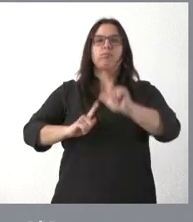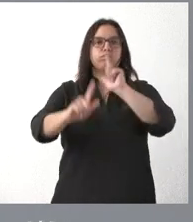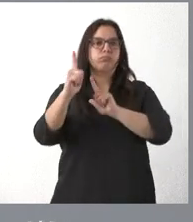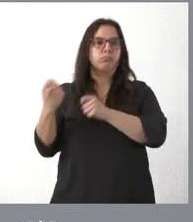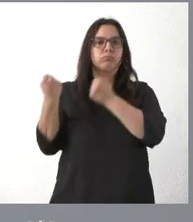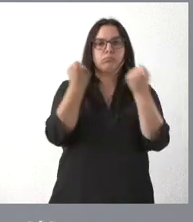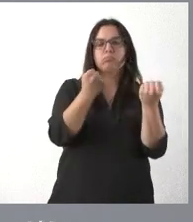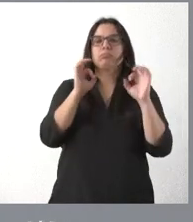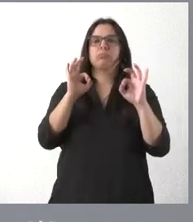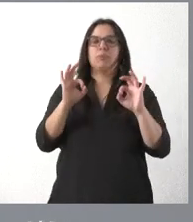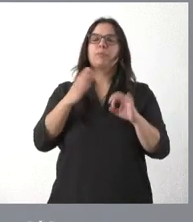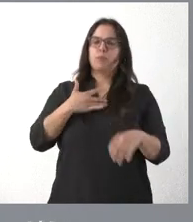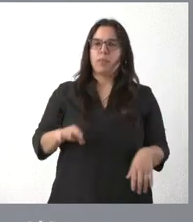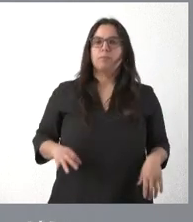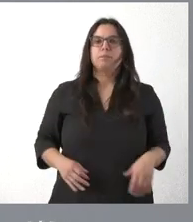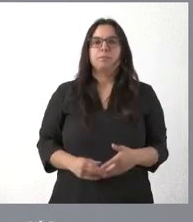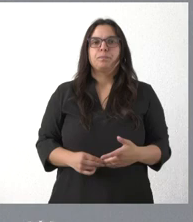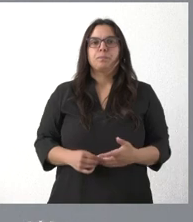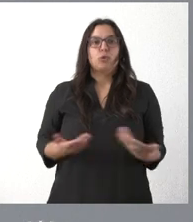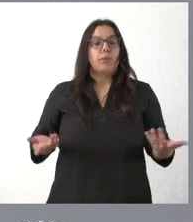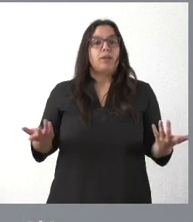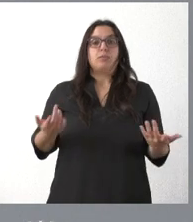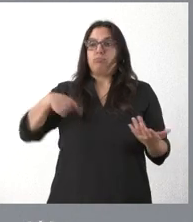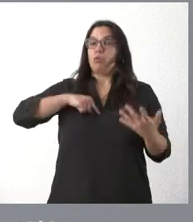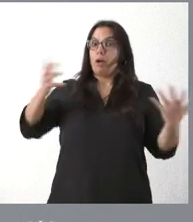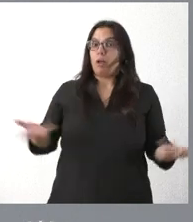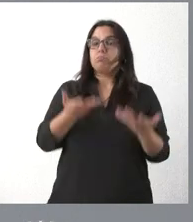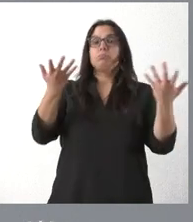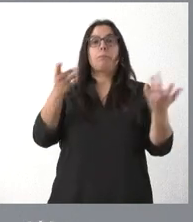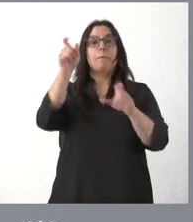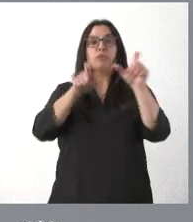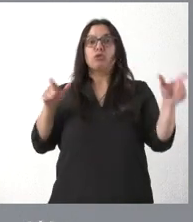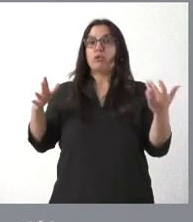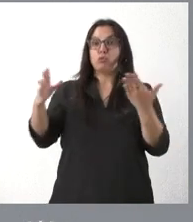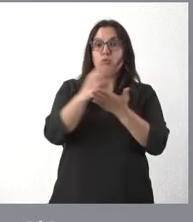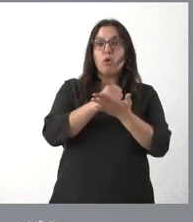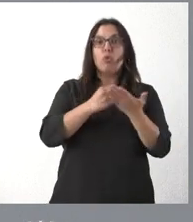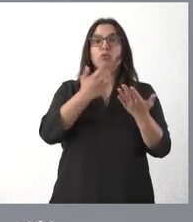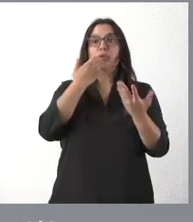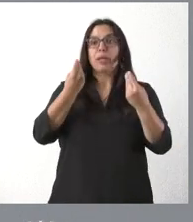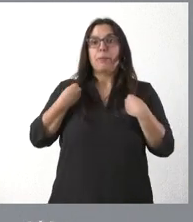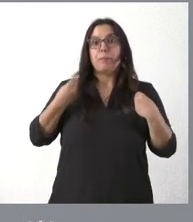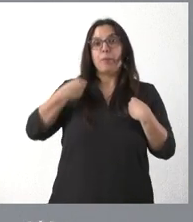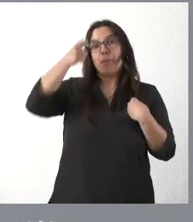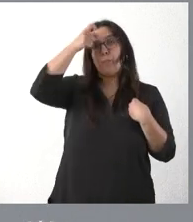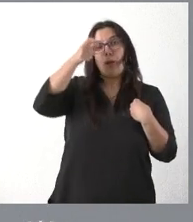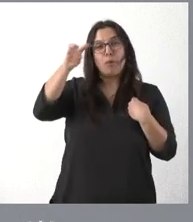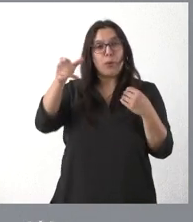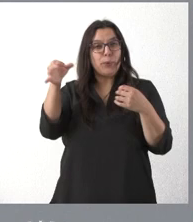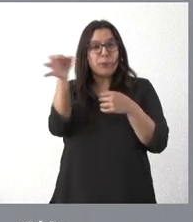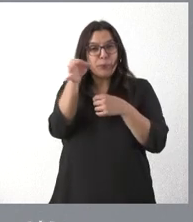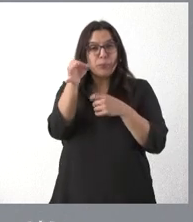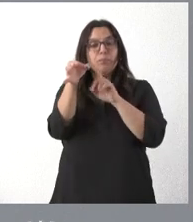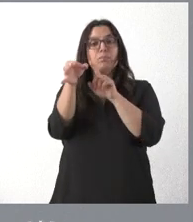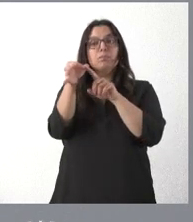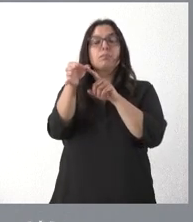ese medio específico de transporte por tanto desde aquí animamos a que todas las personas que Residen en las pedanías y que no